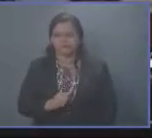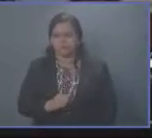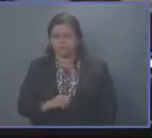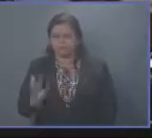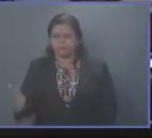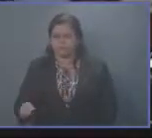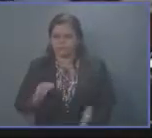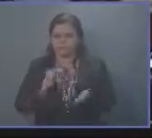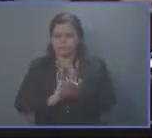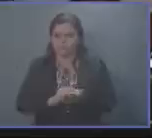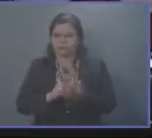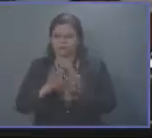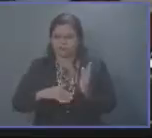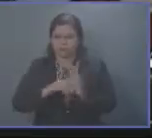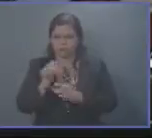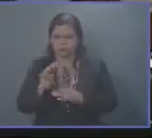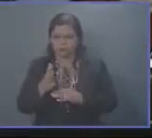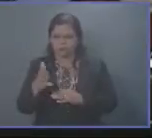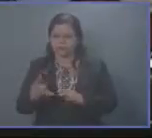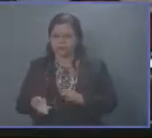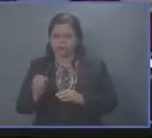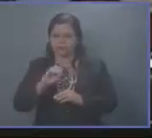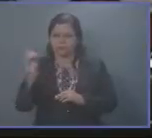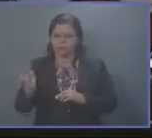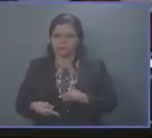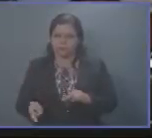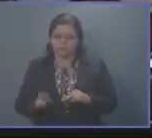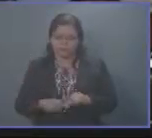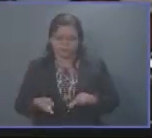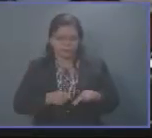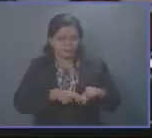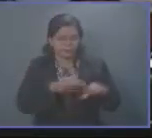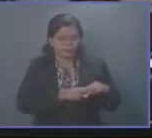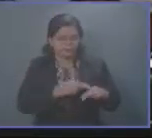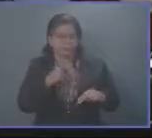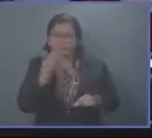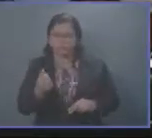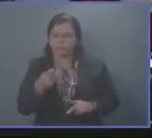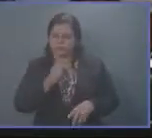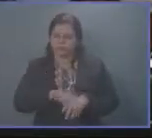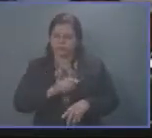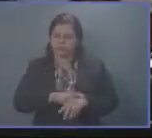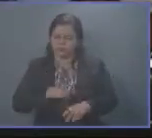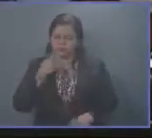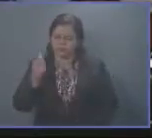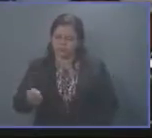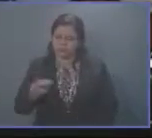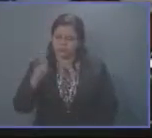consignándose al menos la tasa de interés, el plazo, la cuota a pagar